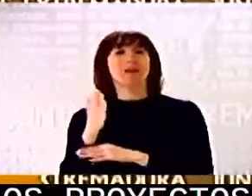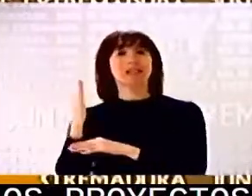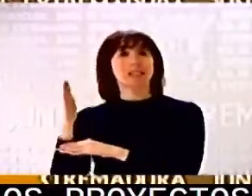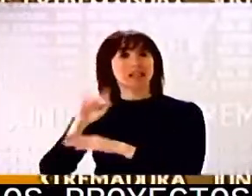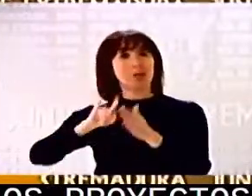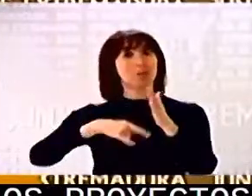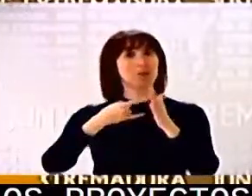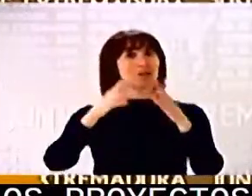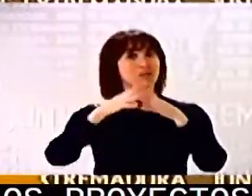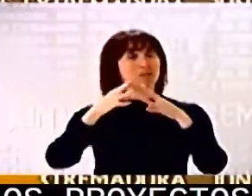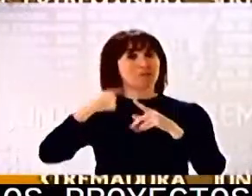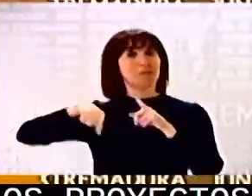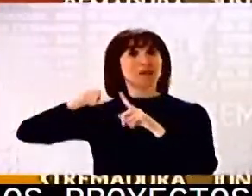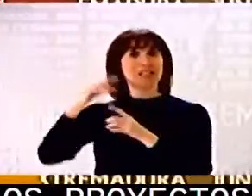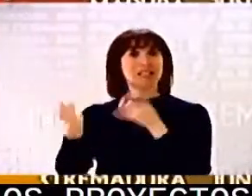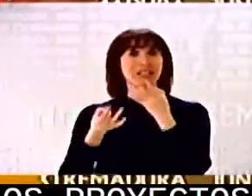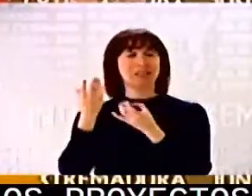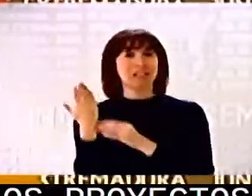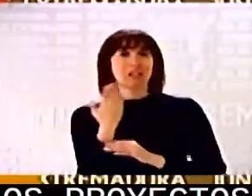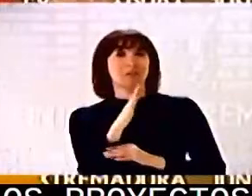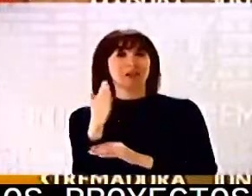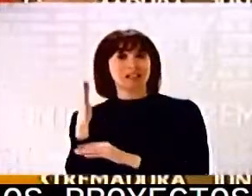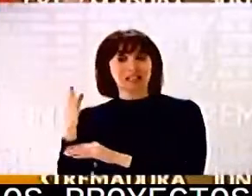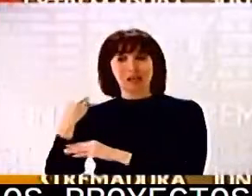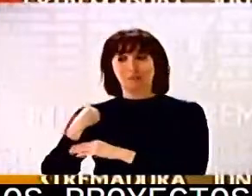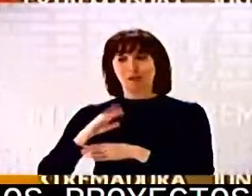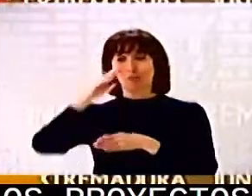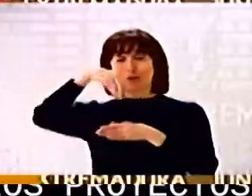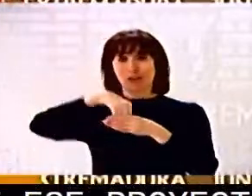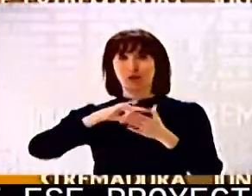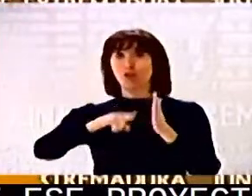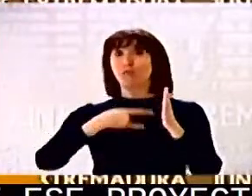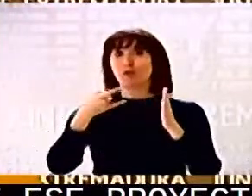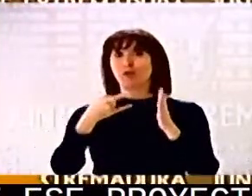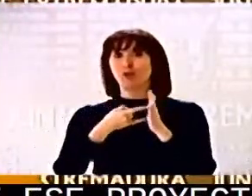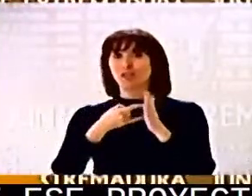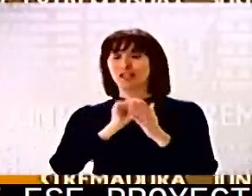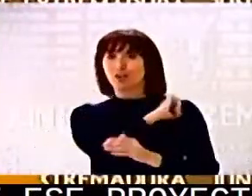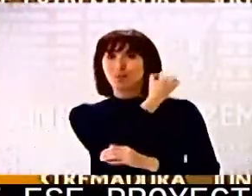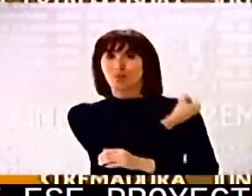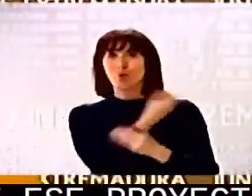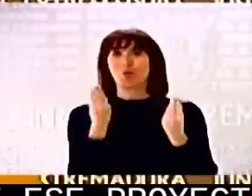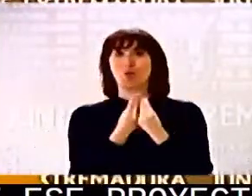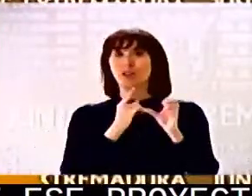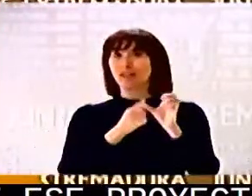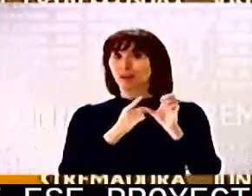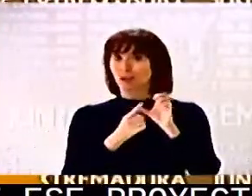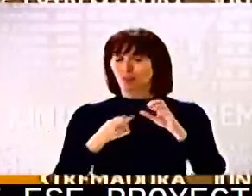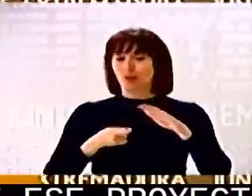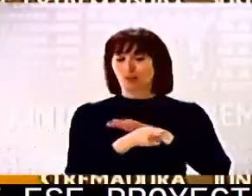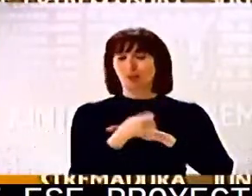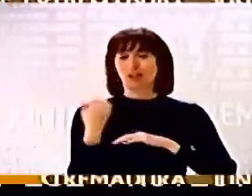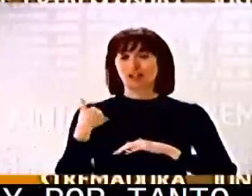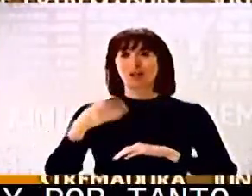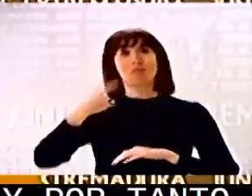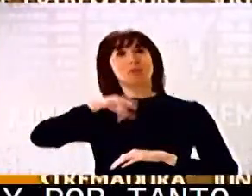y de actividades de ese proyecto registrado en la Junta de Extremadura y, por tanto, seguiremos con el desarrollo de